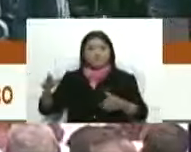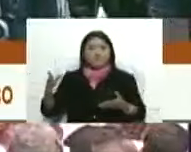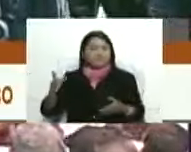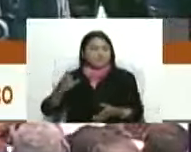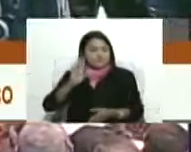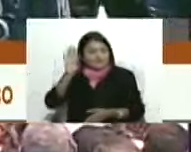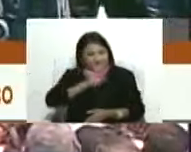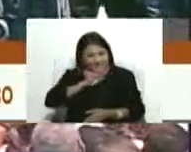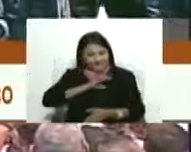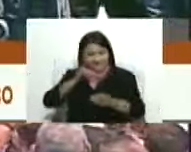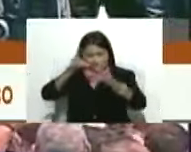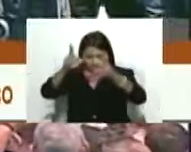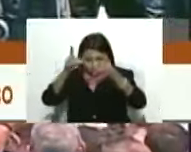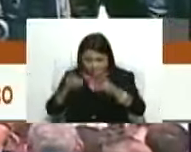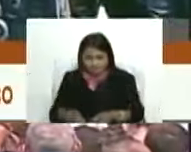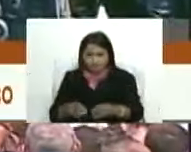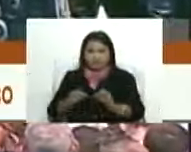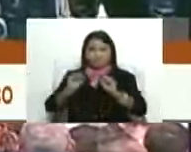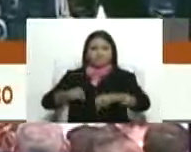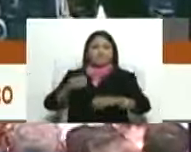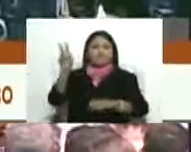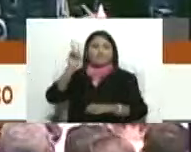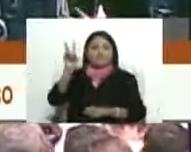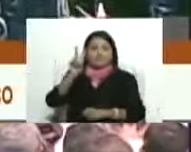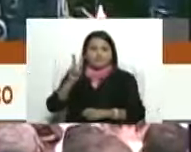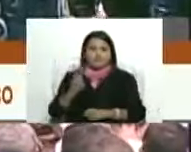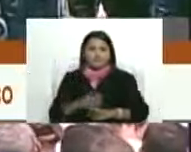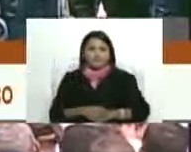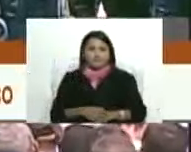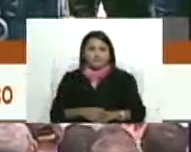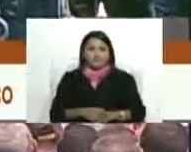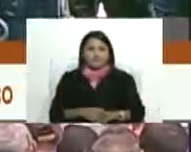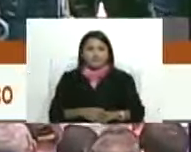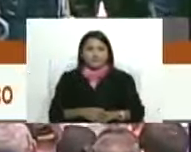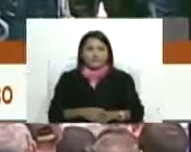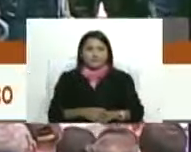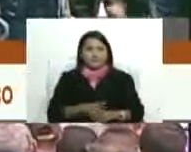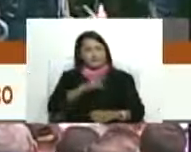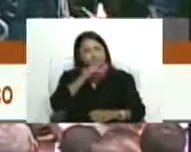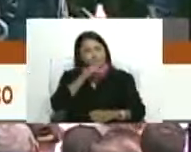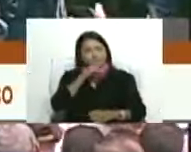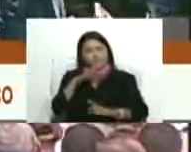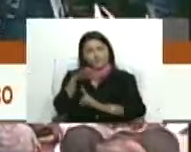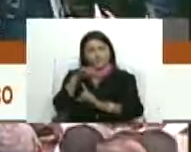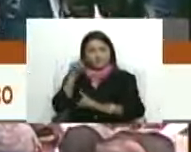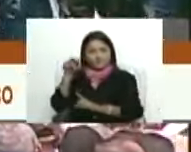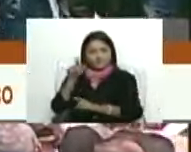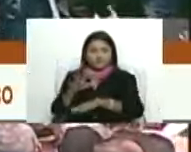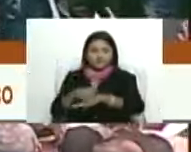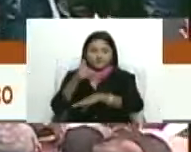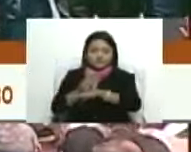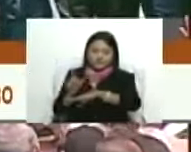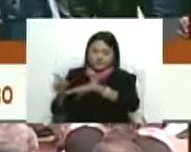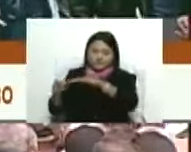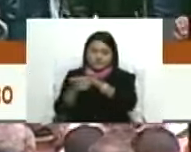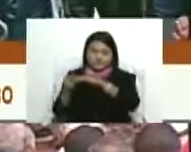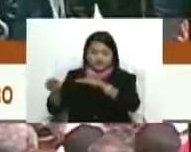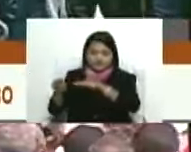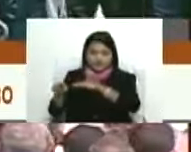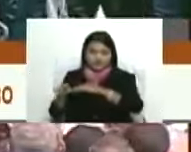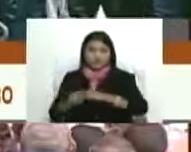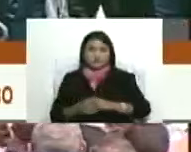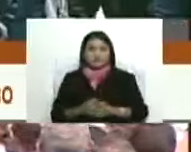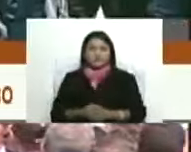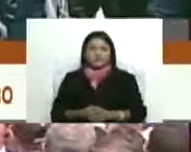delimitado como un mar de Venezuela a ese nivel de barbaria han llegado y nosotros